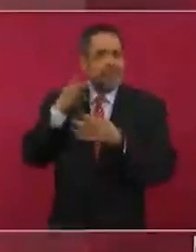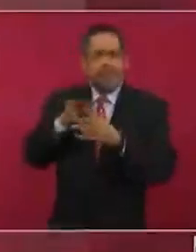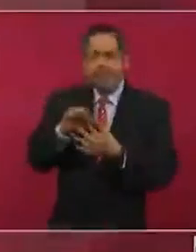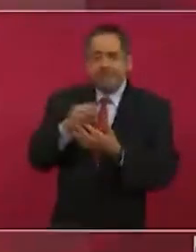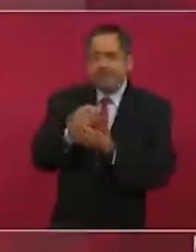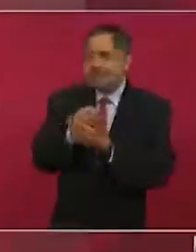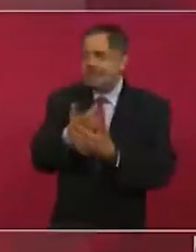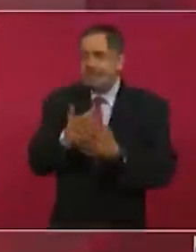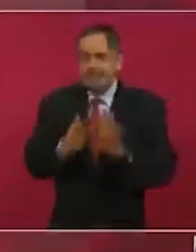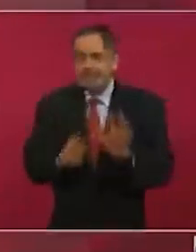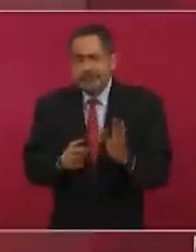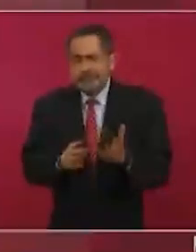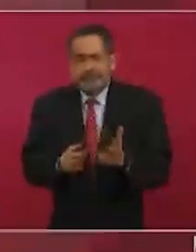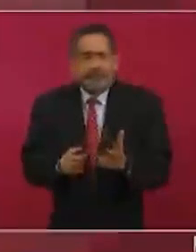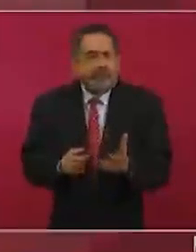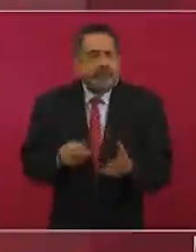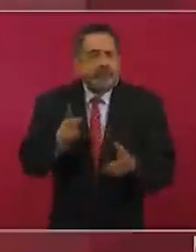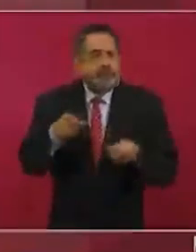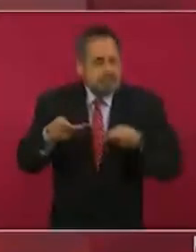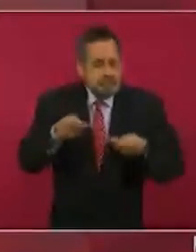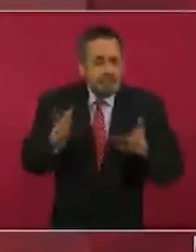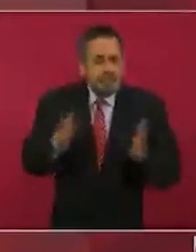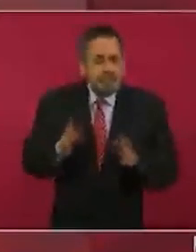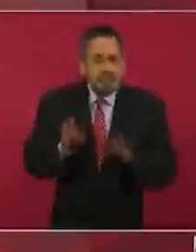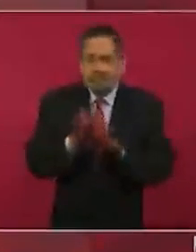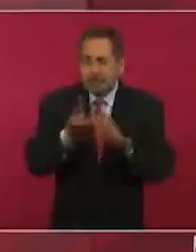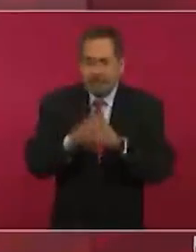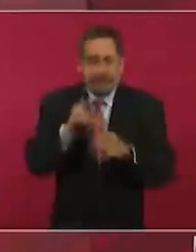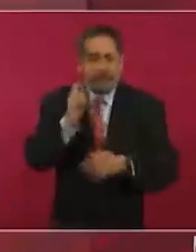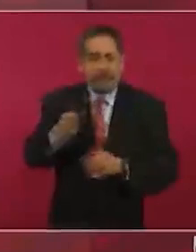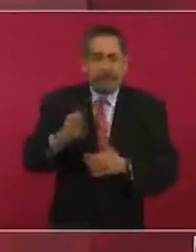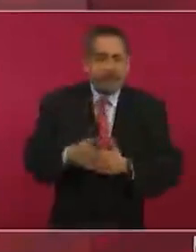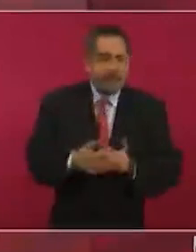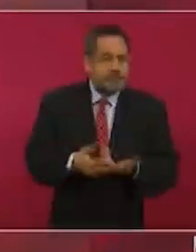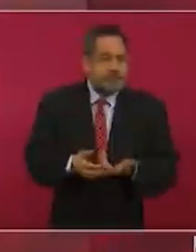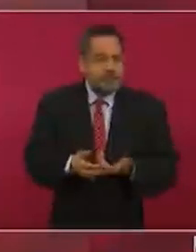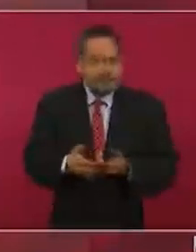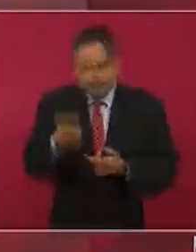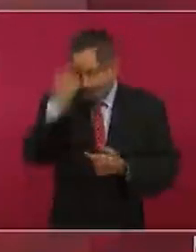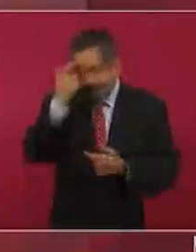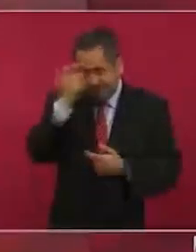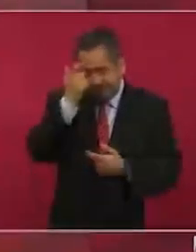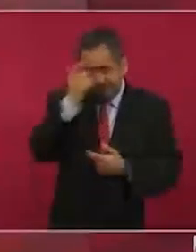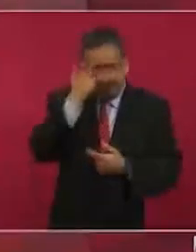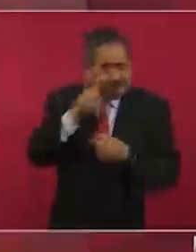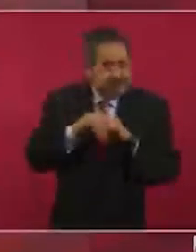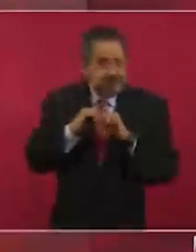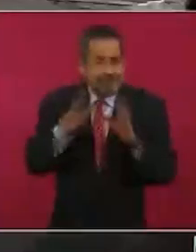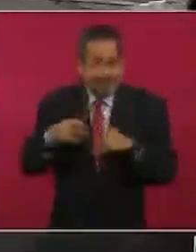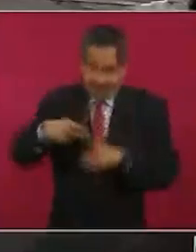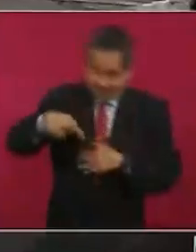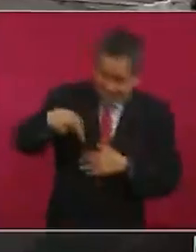económica, de política petrolera, es un asunto también de mentalidad,